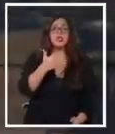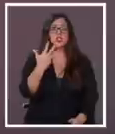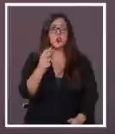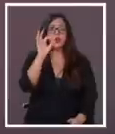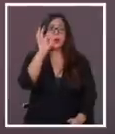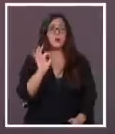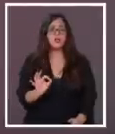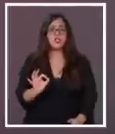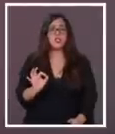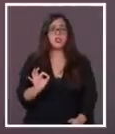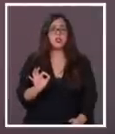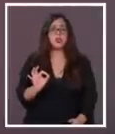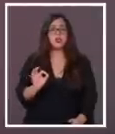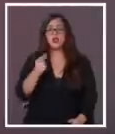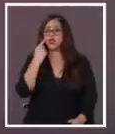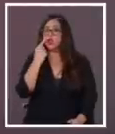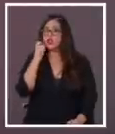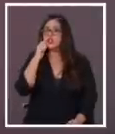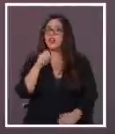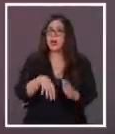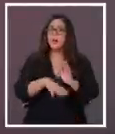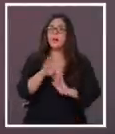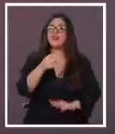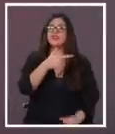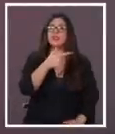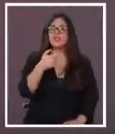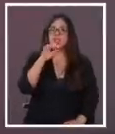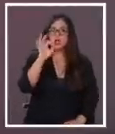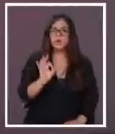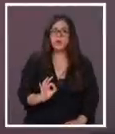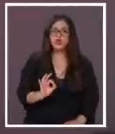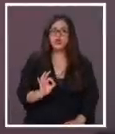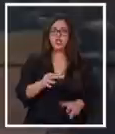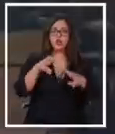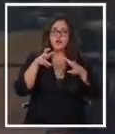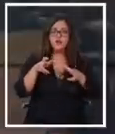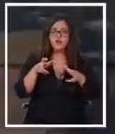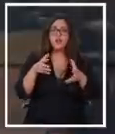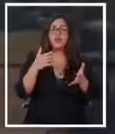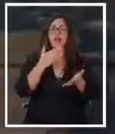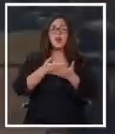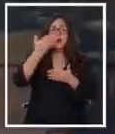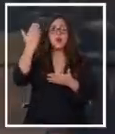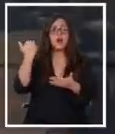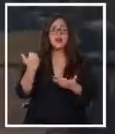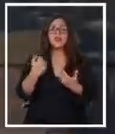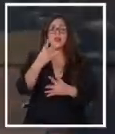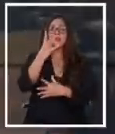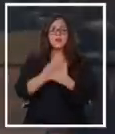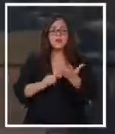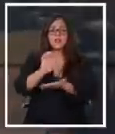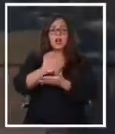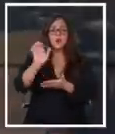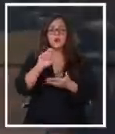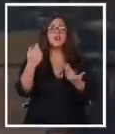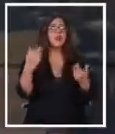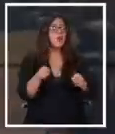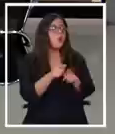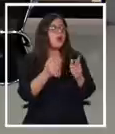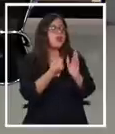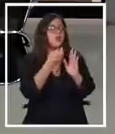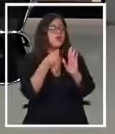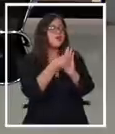según córnea es muchísimo más es un 700 por ciento tras el fin del estado excepción entonces vaya de las cifras en concreto